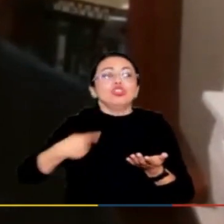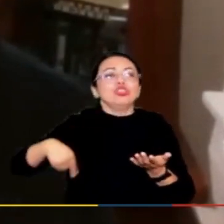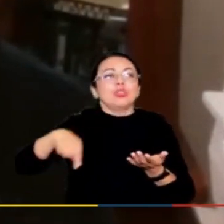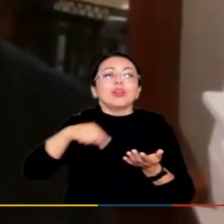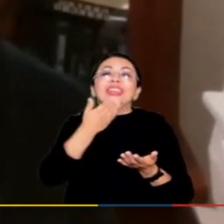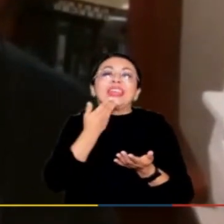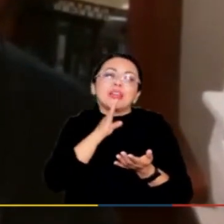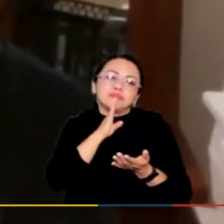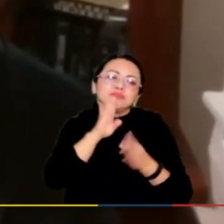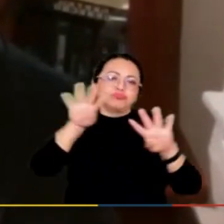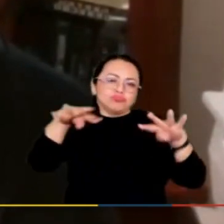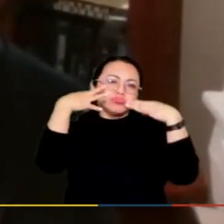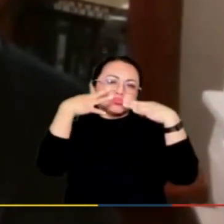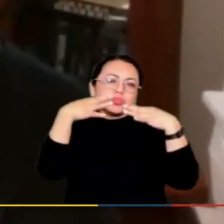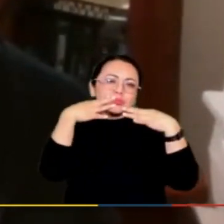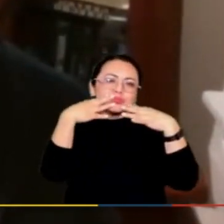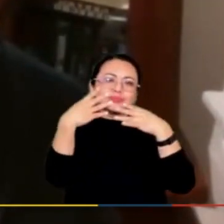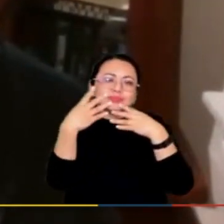siguiendo.